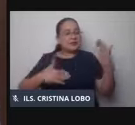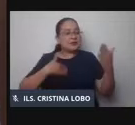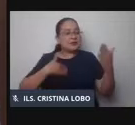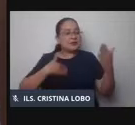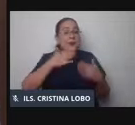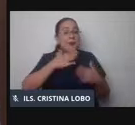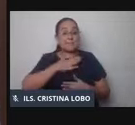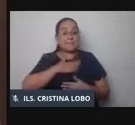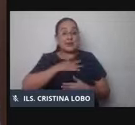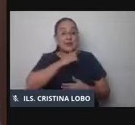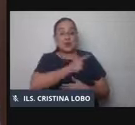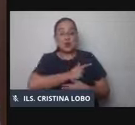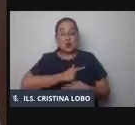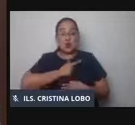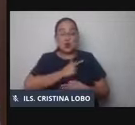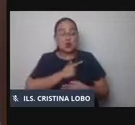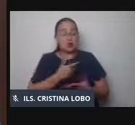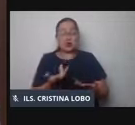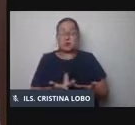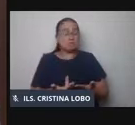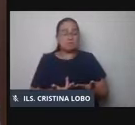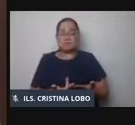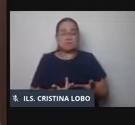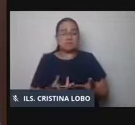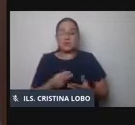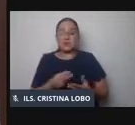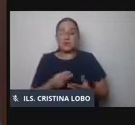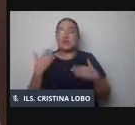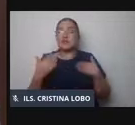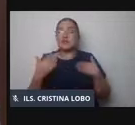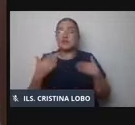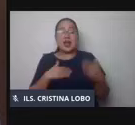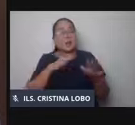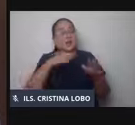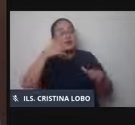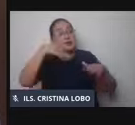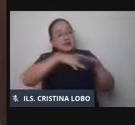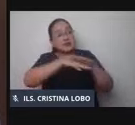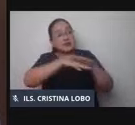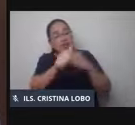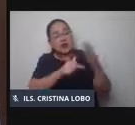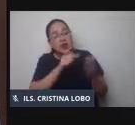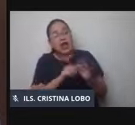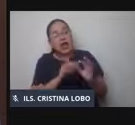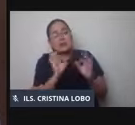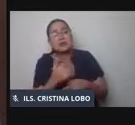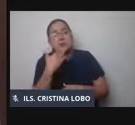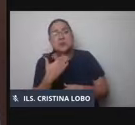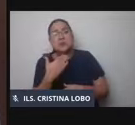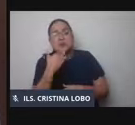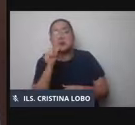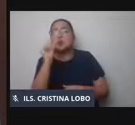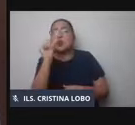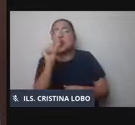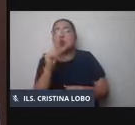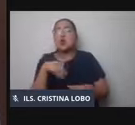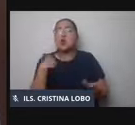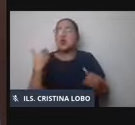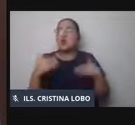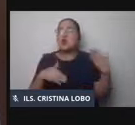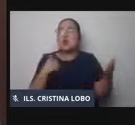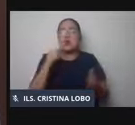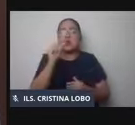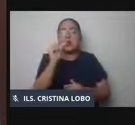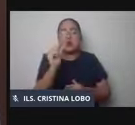¿no? Normalmente podemos ir a un lugar y es momentáneo y es poco lo que se disfruta porque eso,